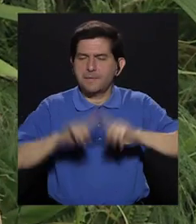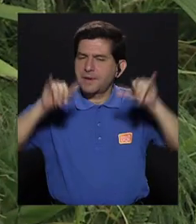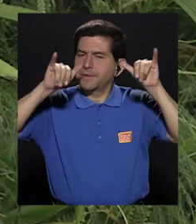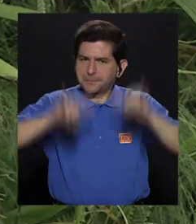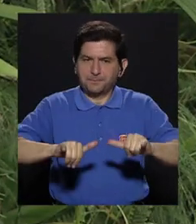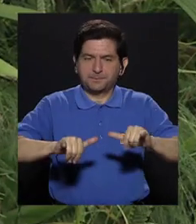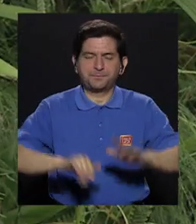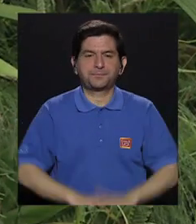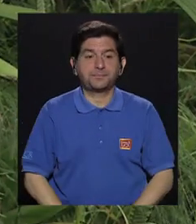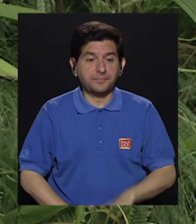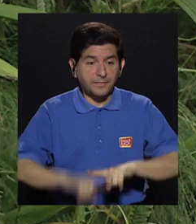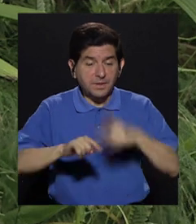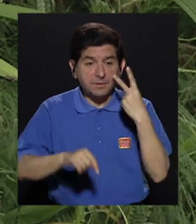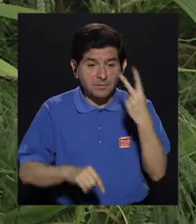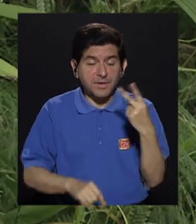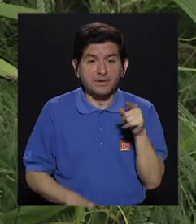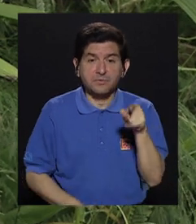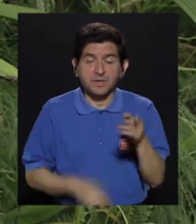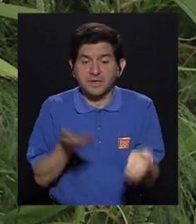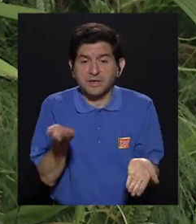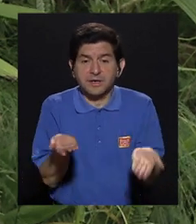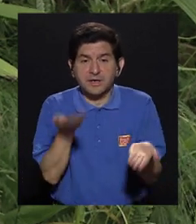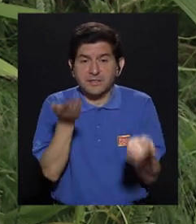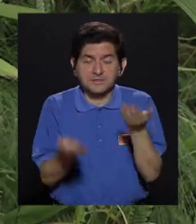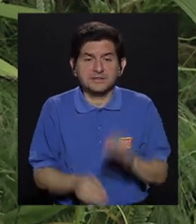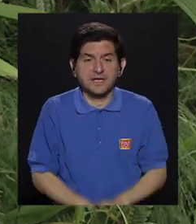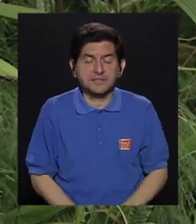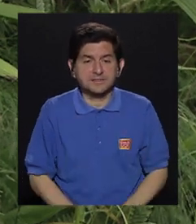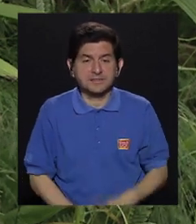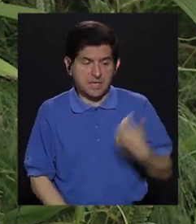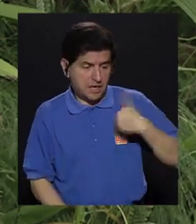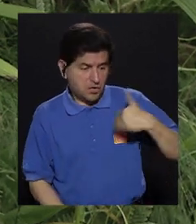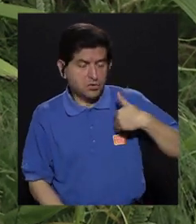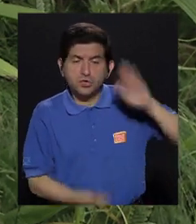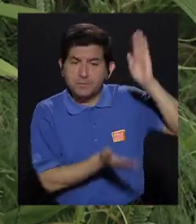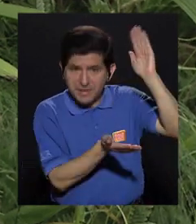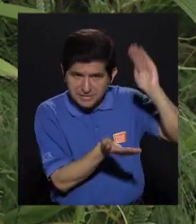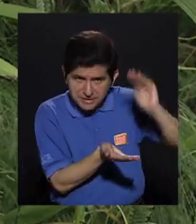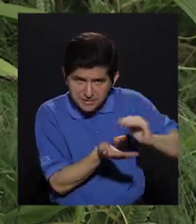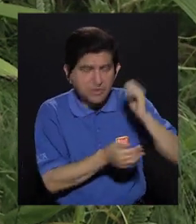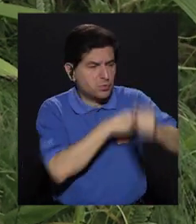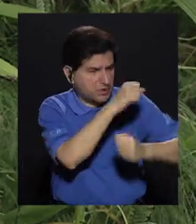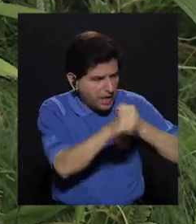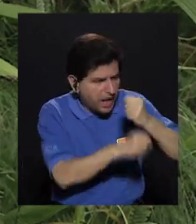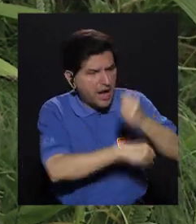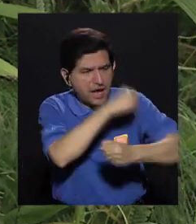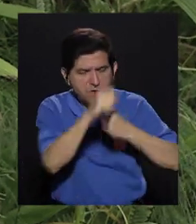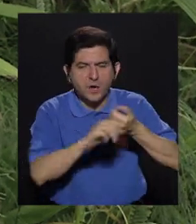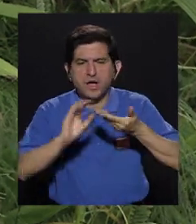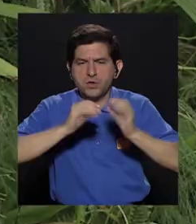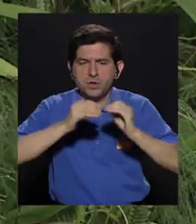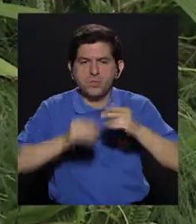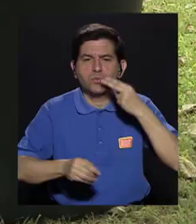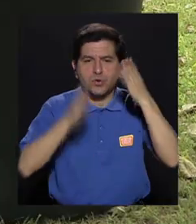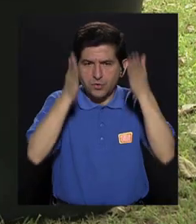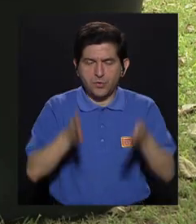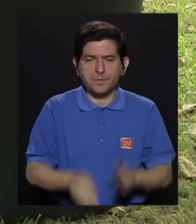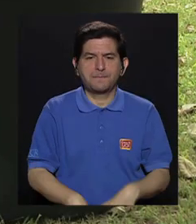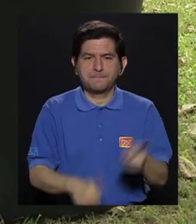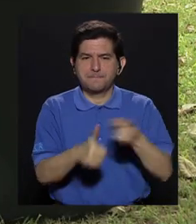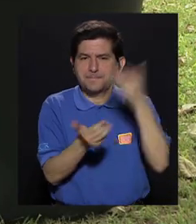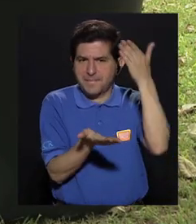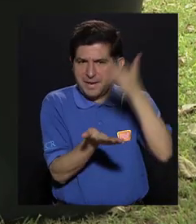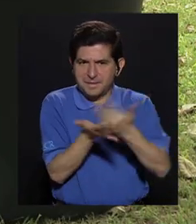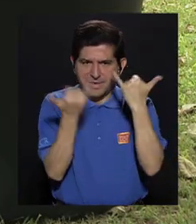se mantiene. Pero sí vemos que la prevalencia en el género masculino está disminuyendo año con año. Vamos a